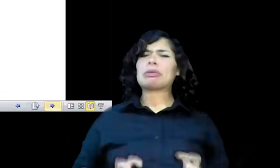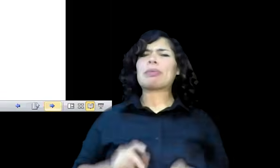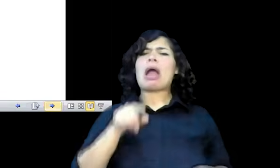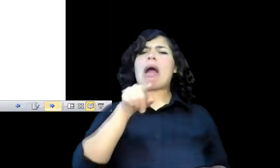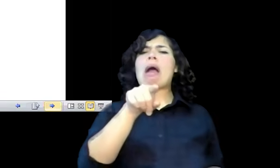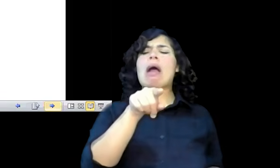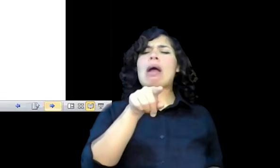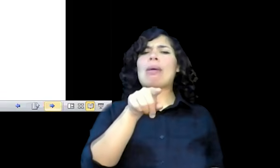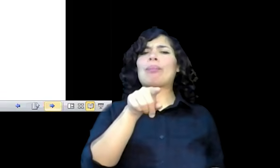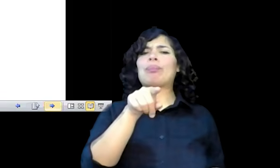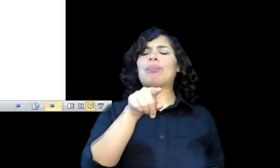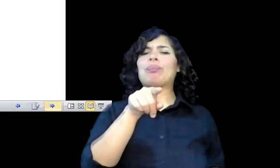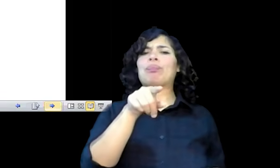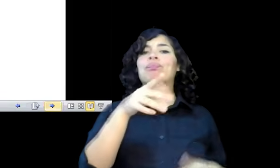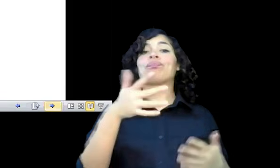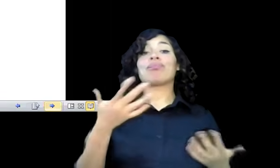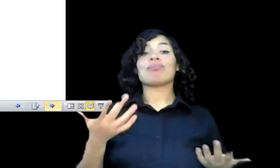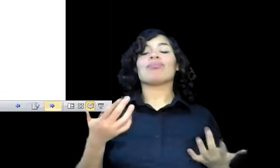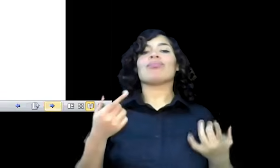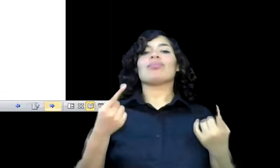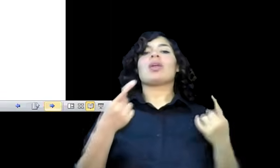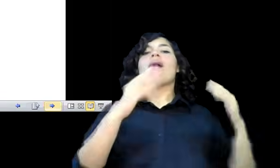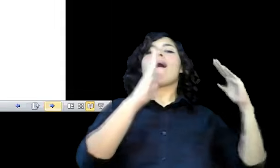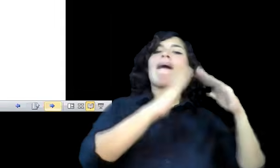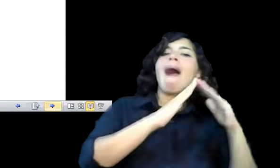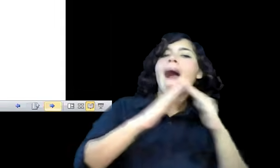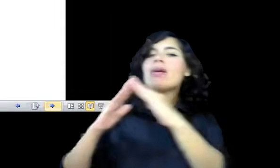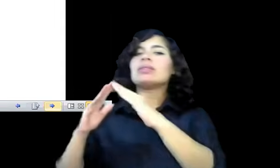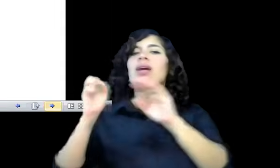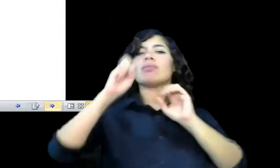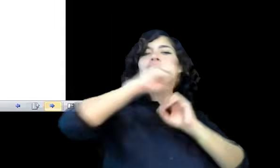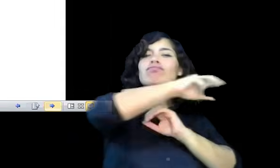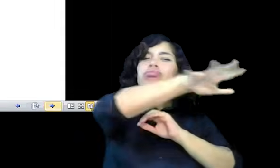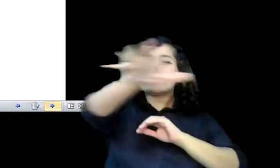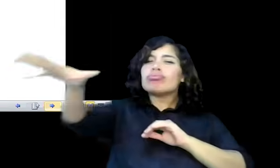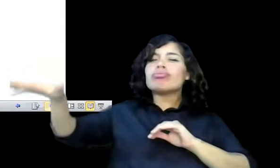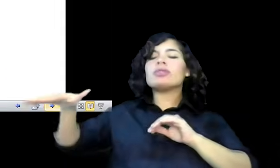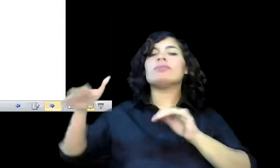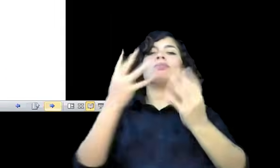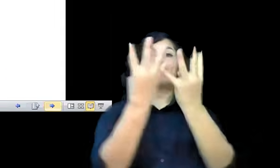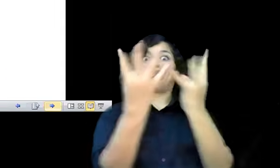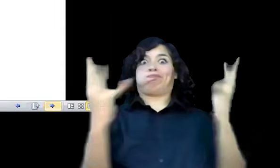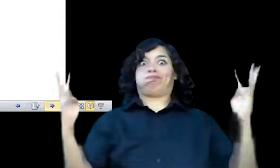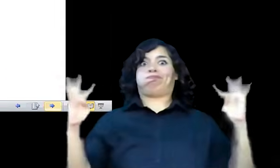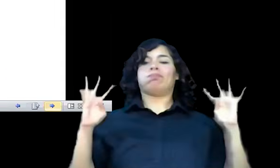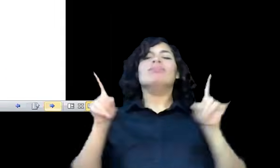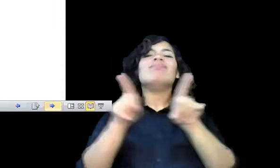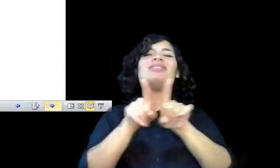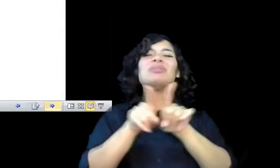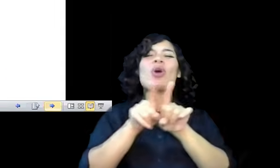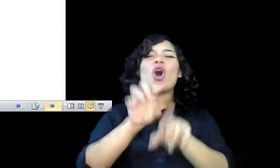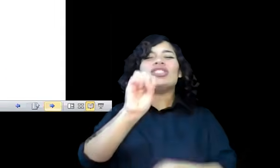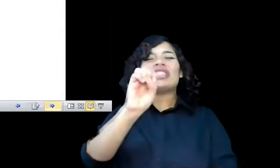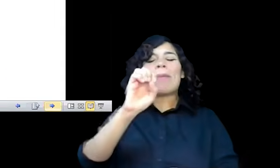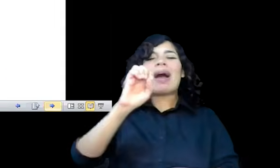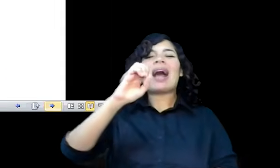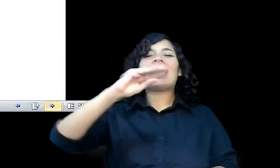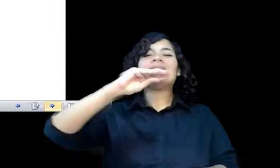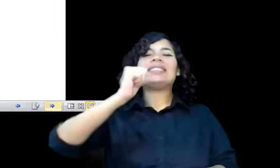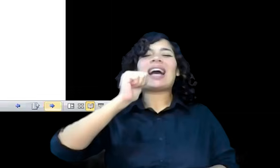acá. Esas inmuebles rurales, esas casas del country que son en country tipo chacras,